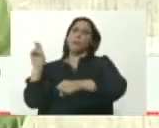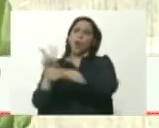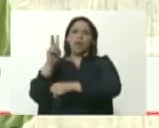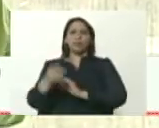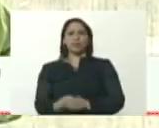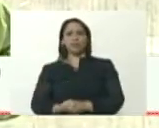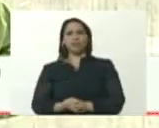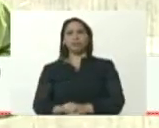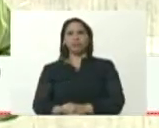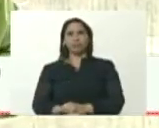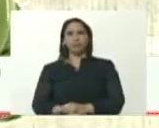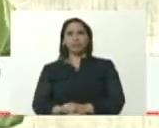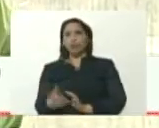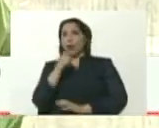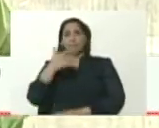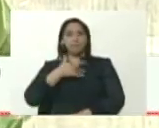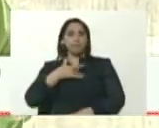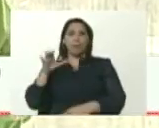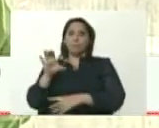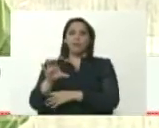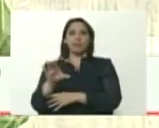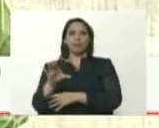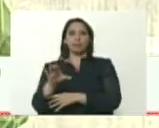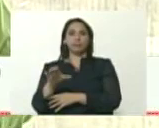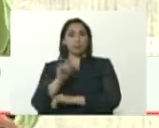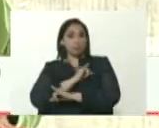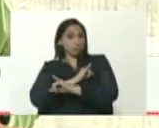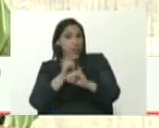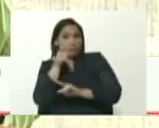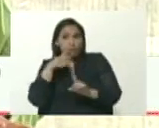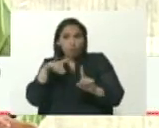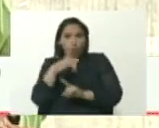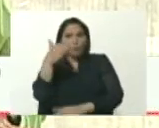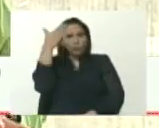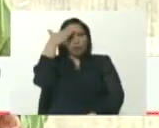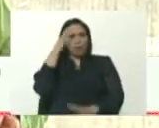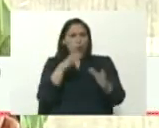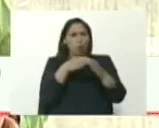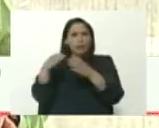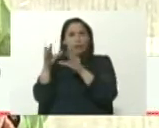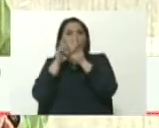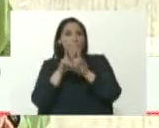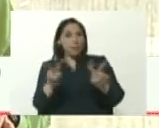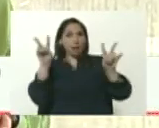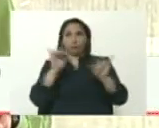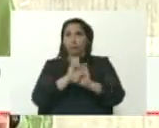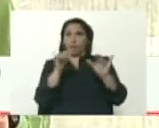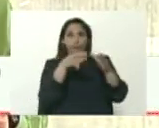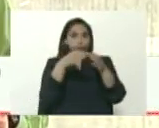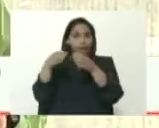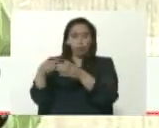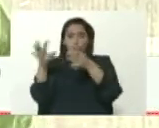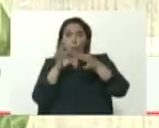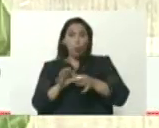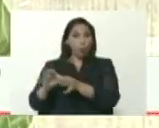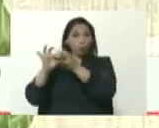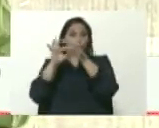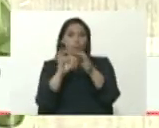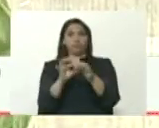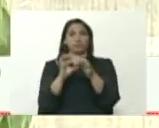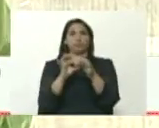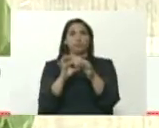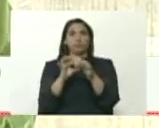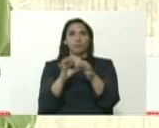inútil y apátrida. Bueno, ya el pueblo ha configurado sus cuadrillas de paz. La unión de